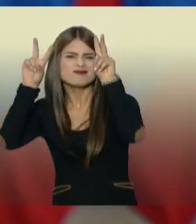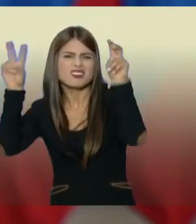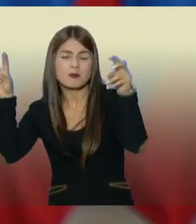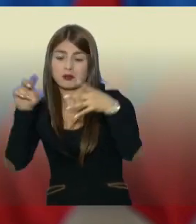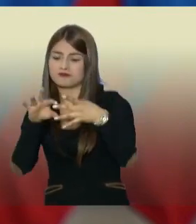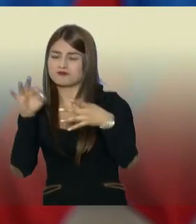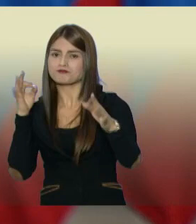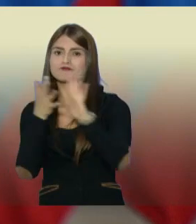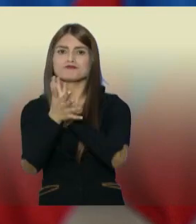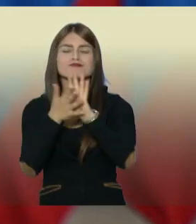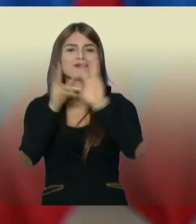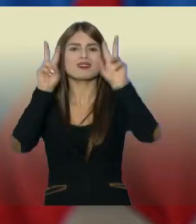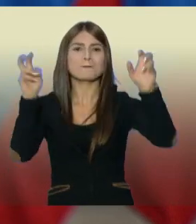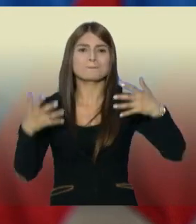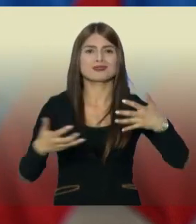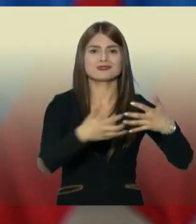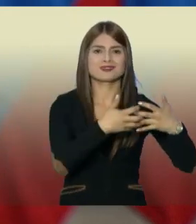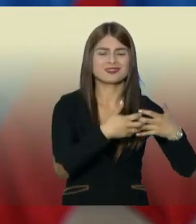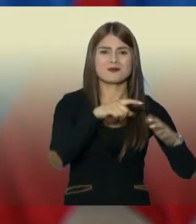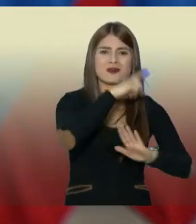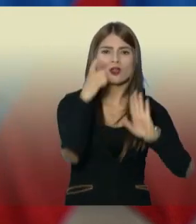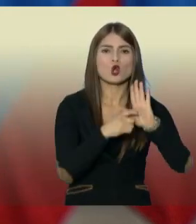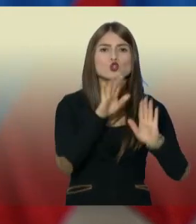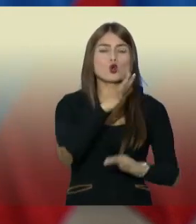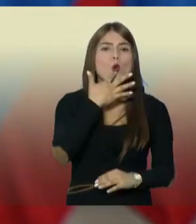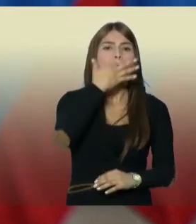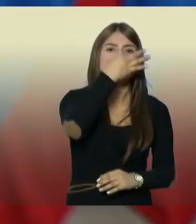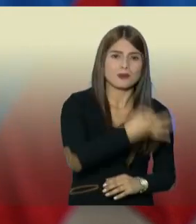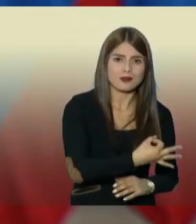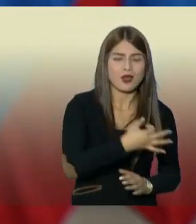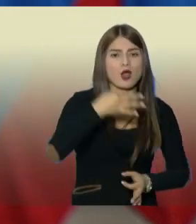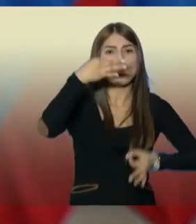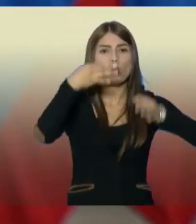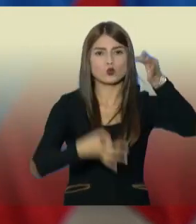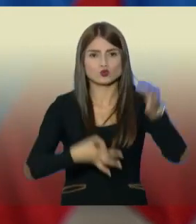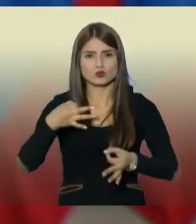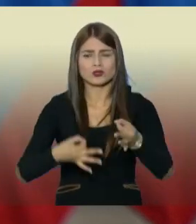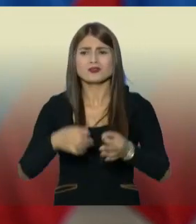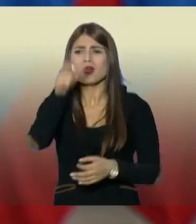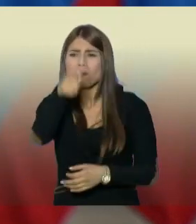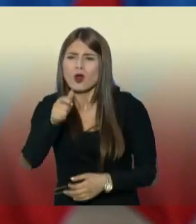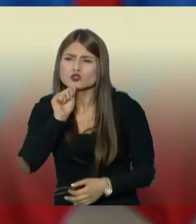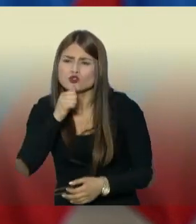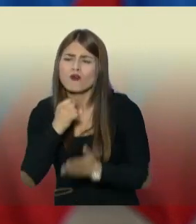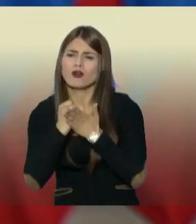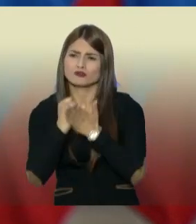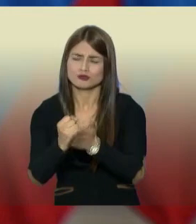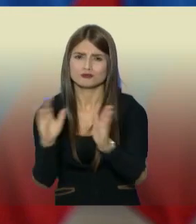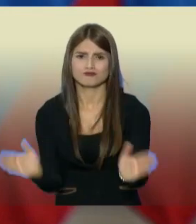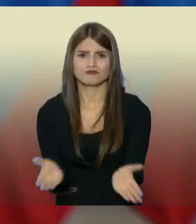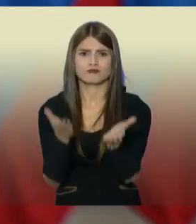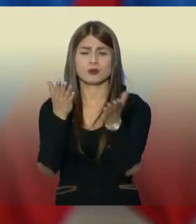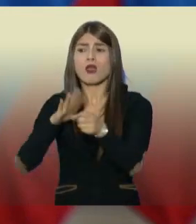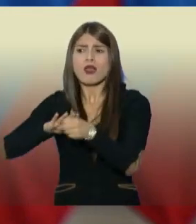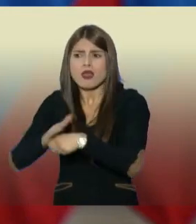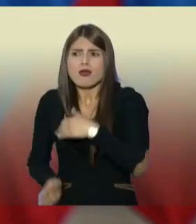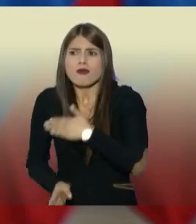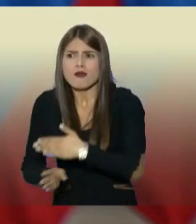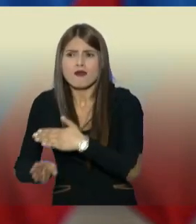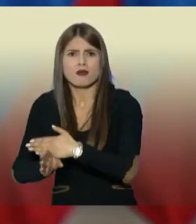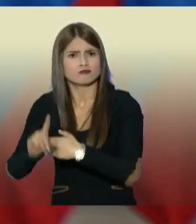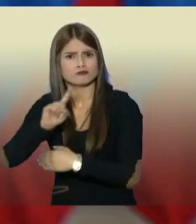sistema integral de verdad justicia reparación y no repetición que garantiza los derechos de las